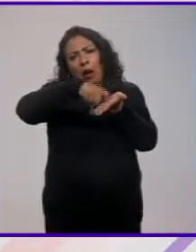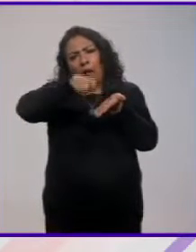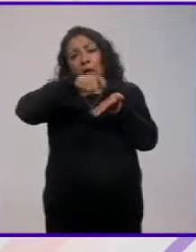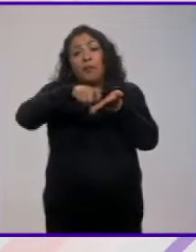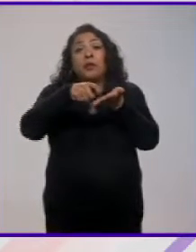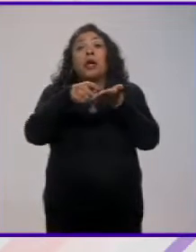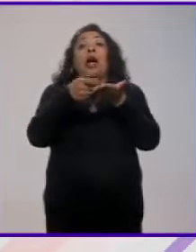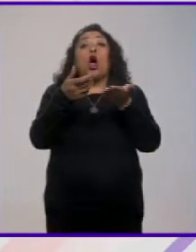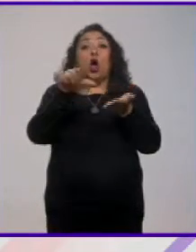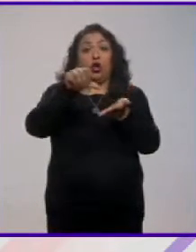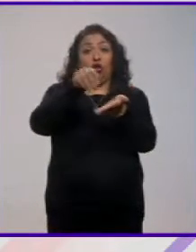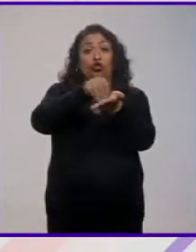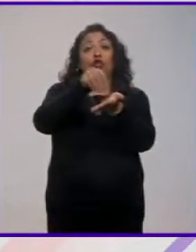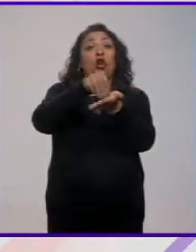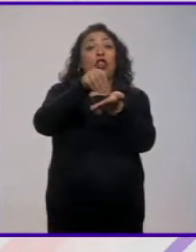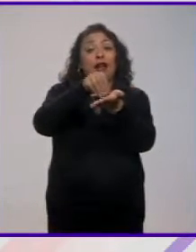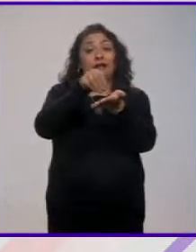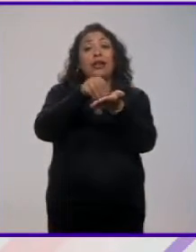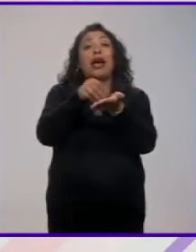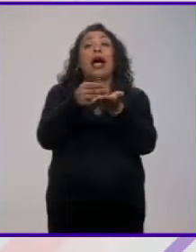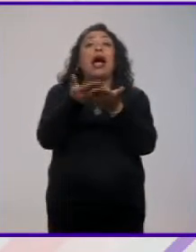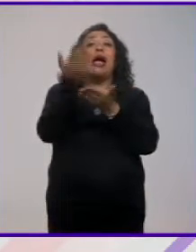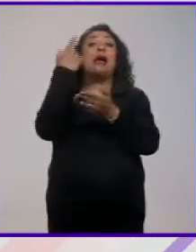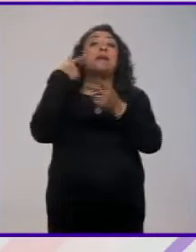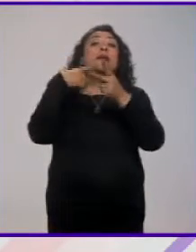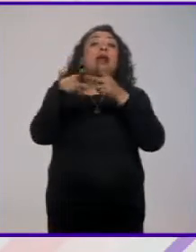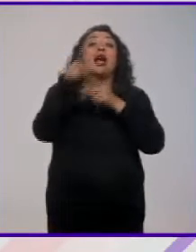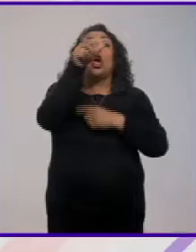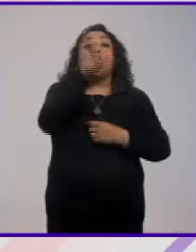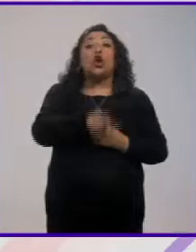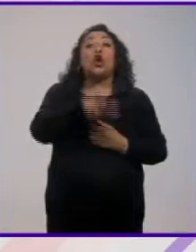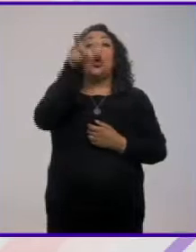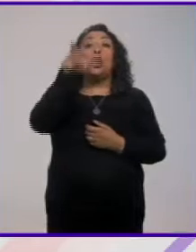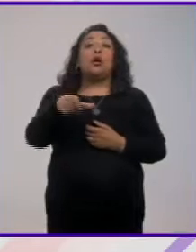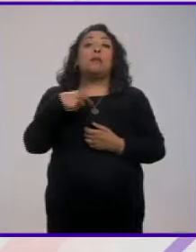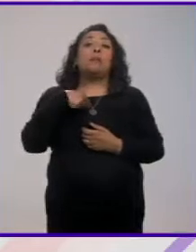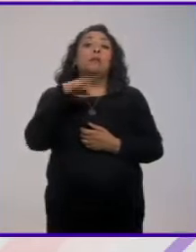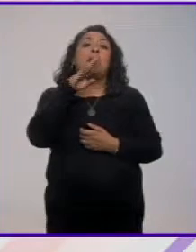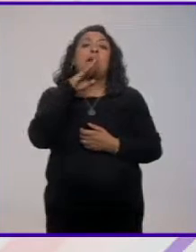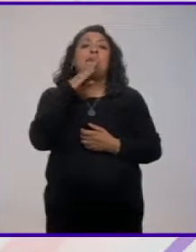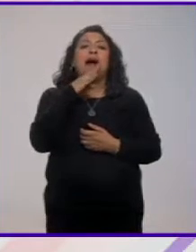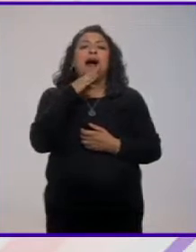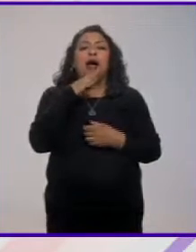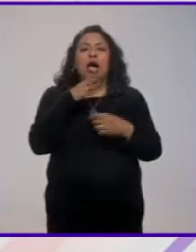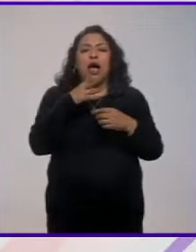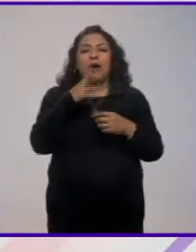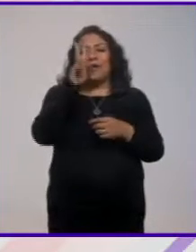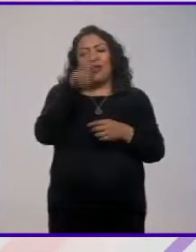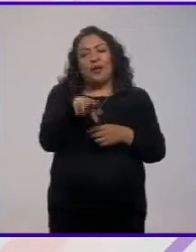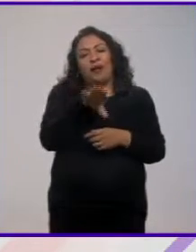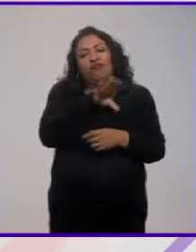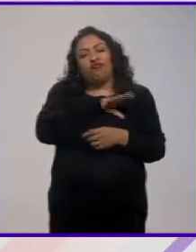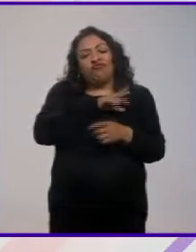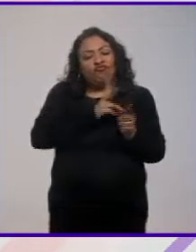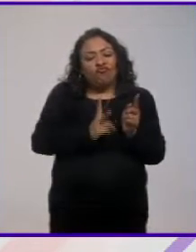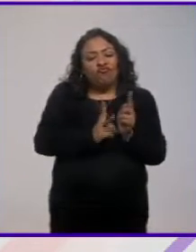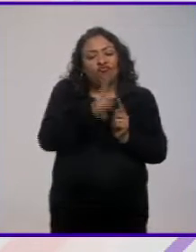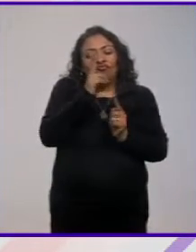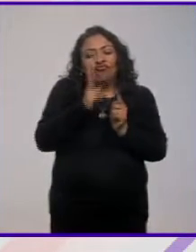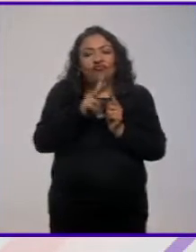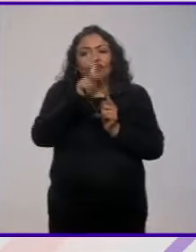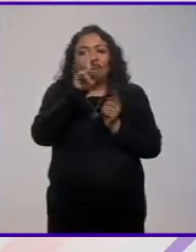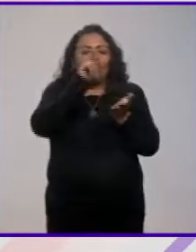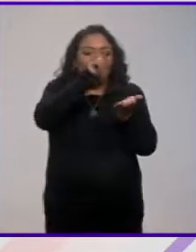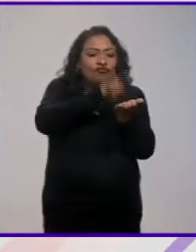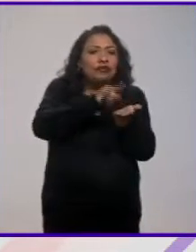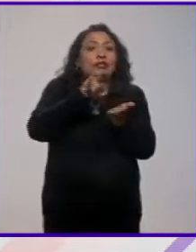entonces, y aún conservo aquellas primeras columnas que mi madre recortó amorosamente y las pegó en una hojita, y